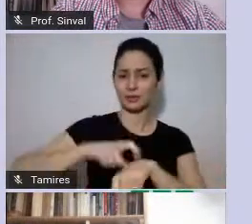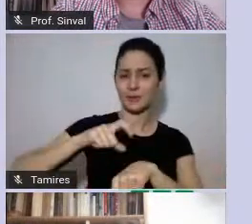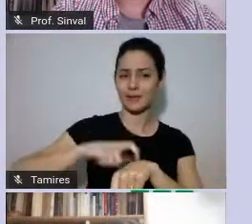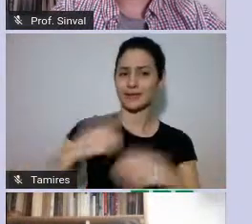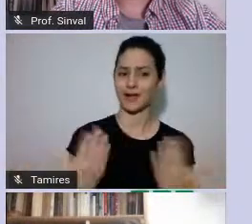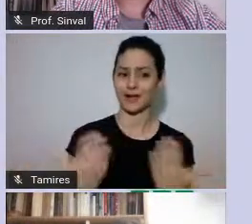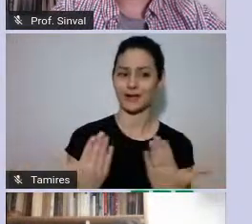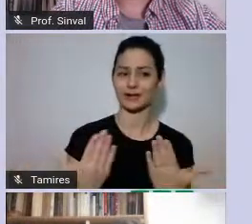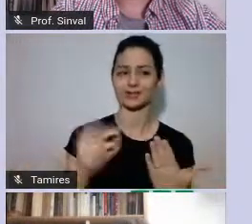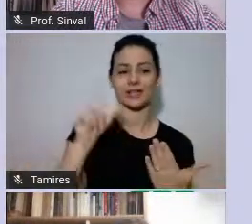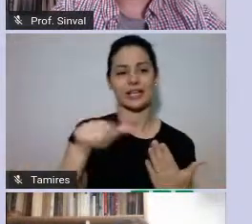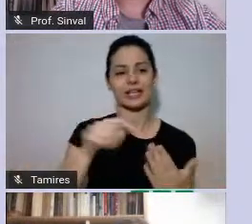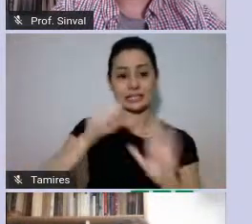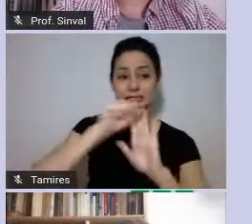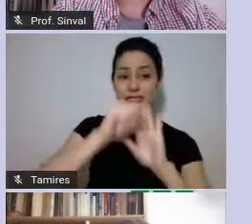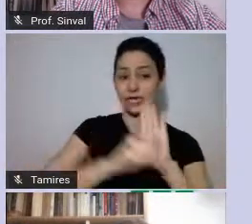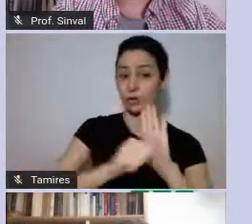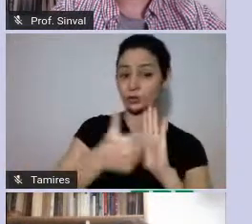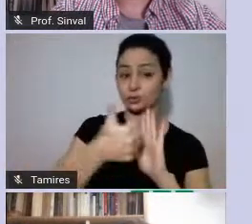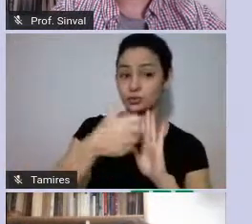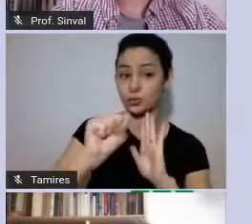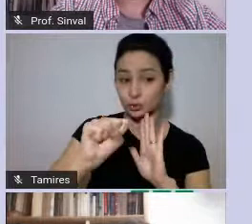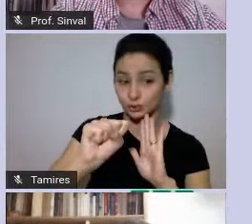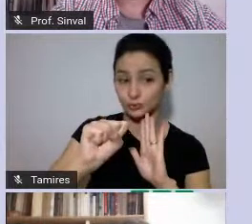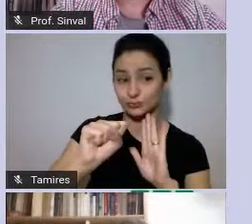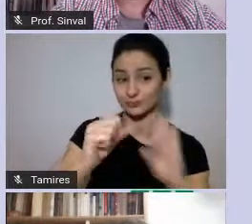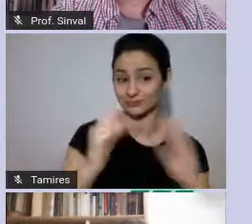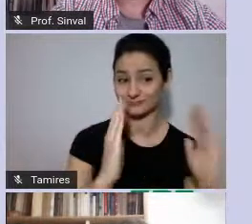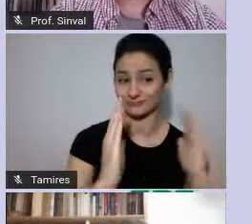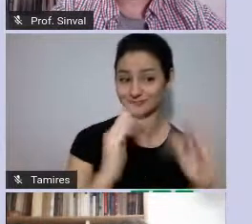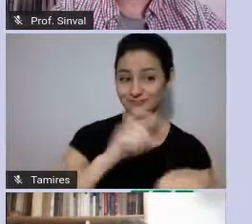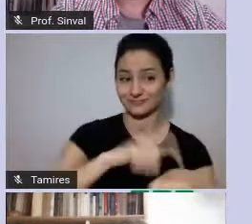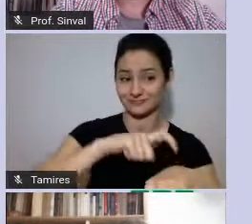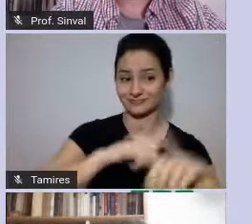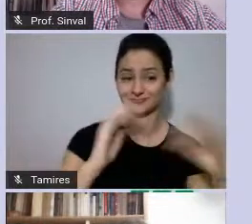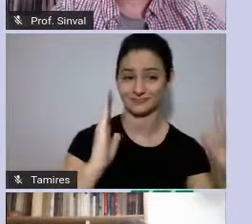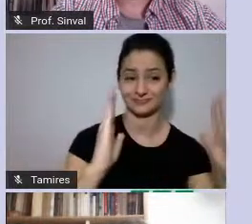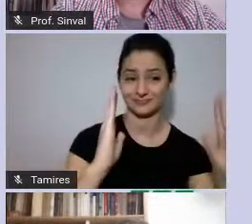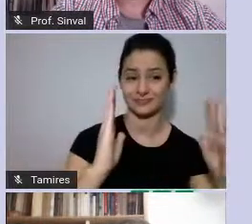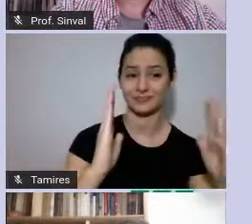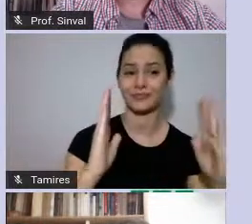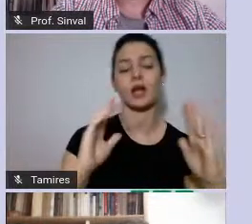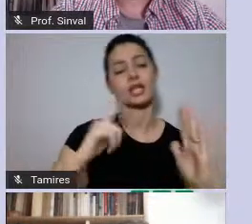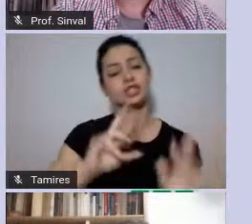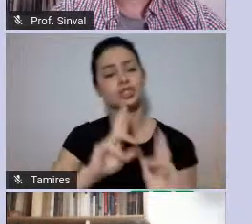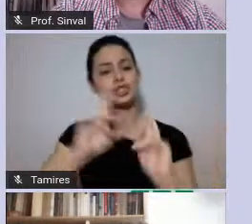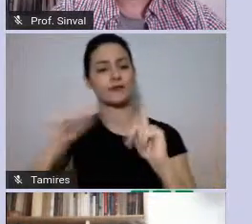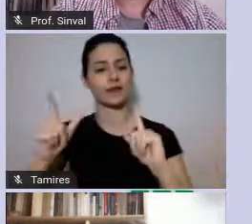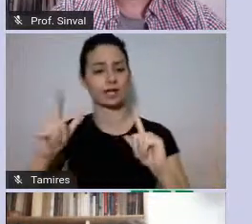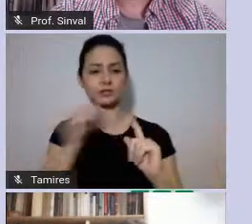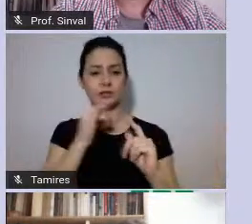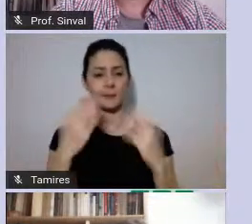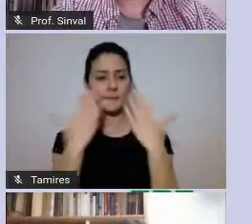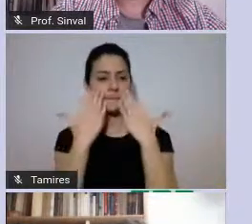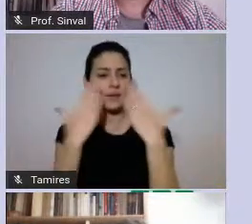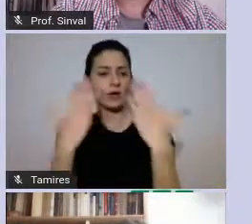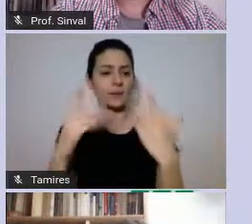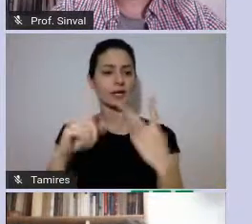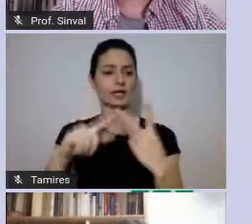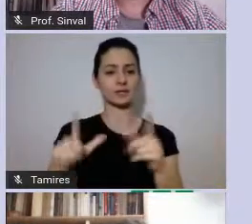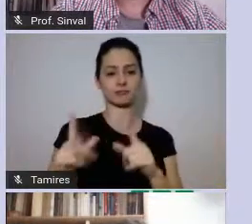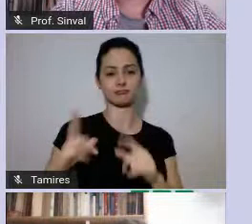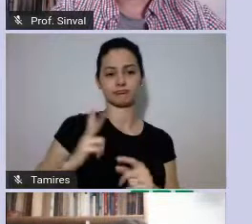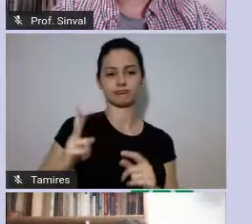hablando del siglo XVIII, una idea diferente de lo que son las conductas públicas y privadas.